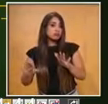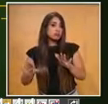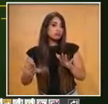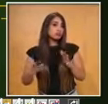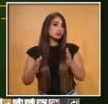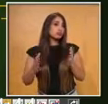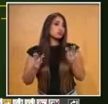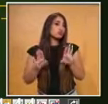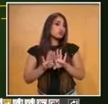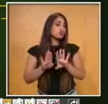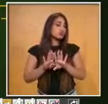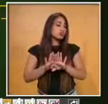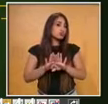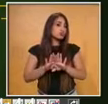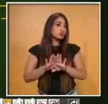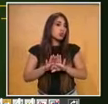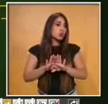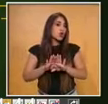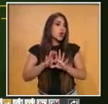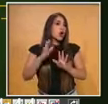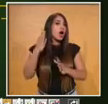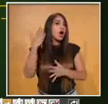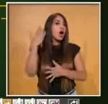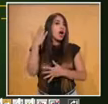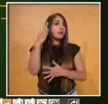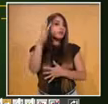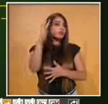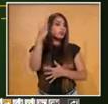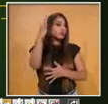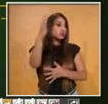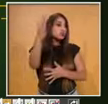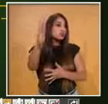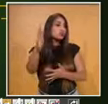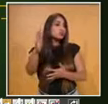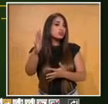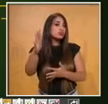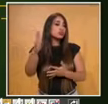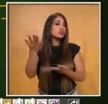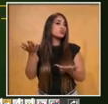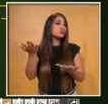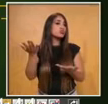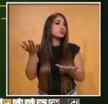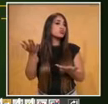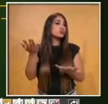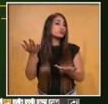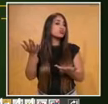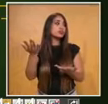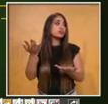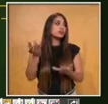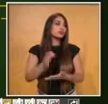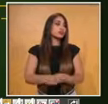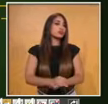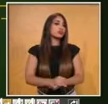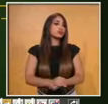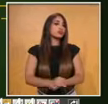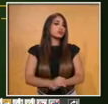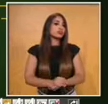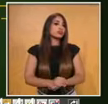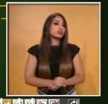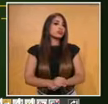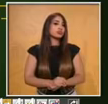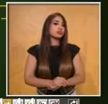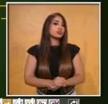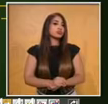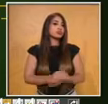bosque y que tiene 4 letras? Por lo regular en los bosques podemos encontrar muchos